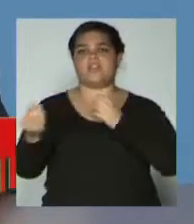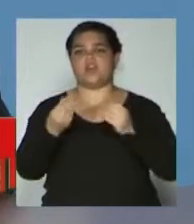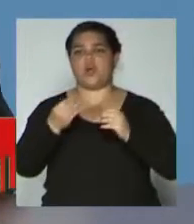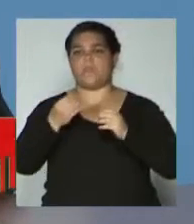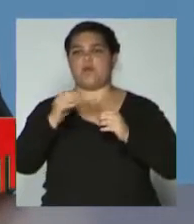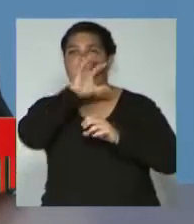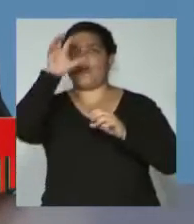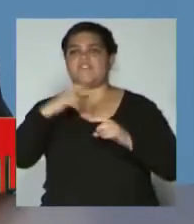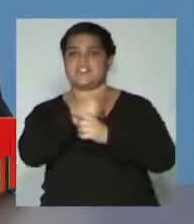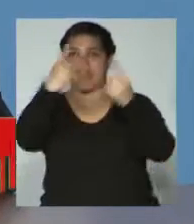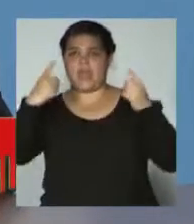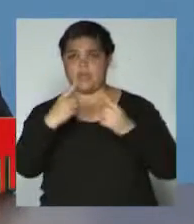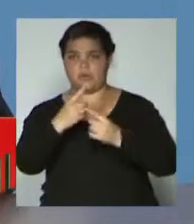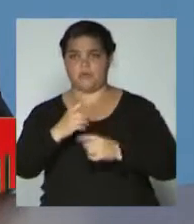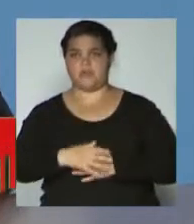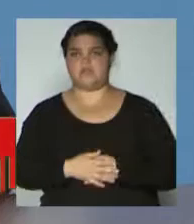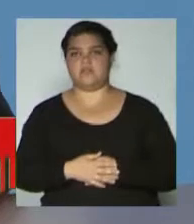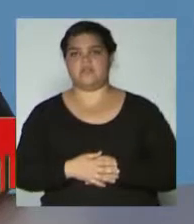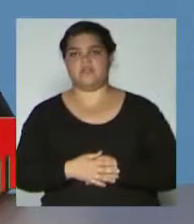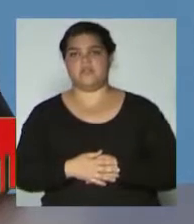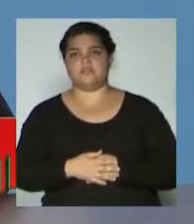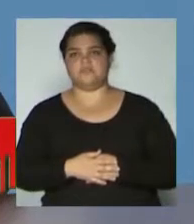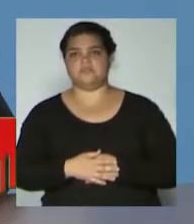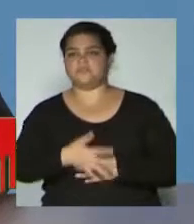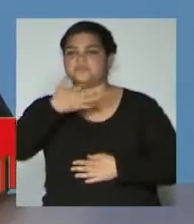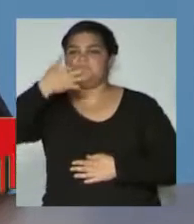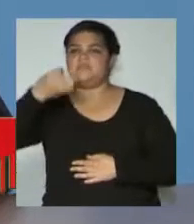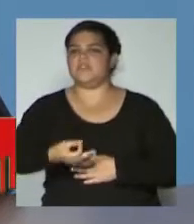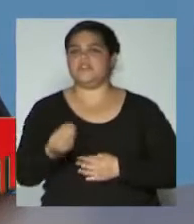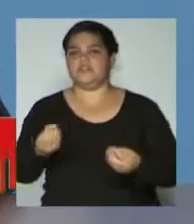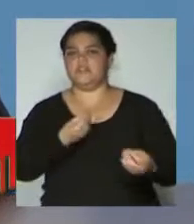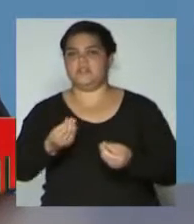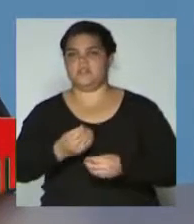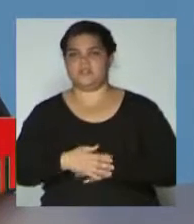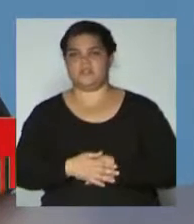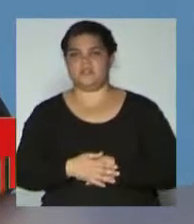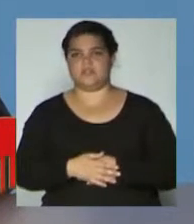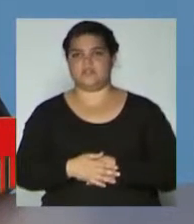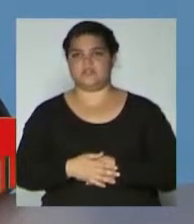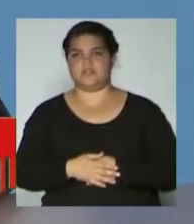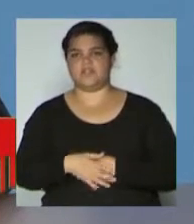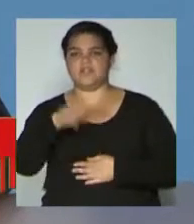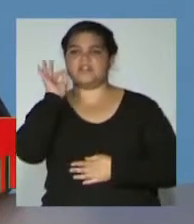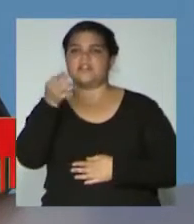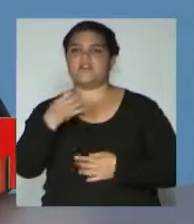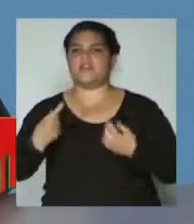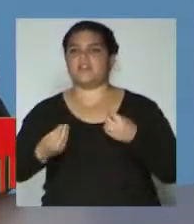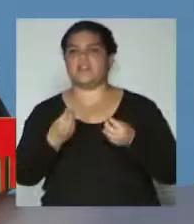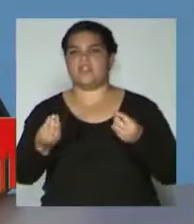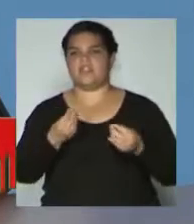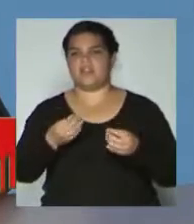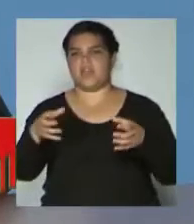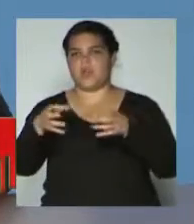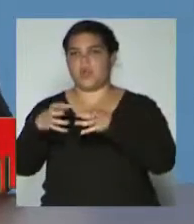provincias. Lo cierto es que uno indudablemente dice, bueno, se está sacando al sector privado un determinado